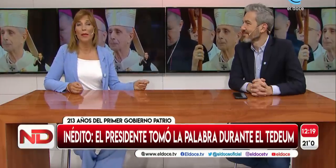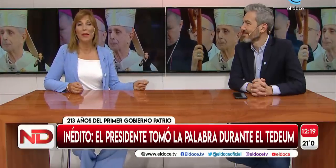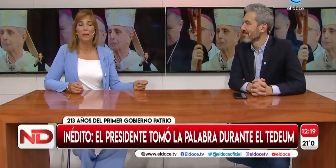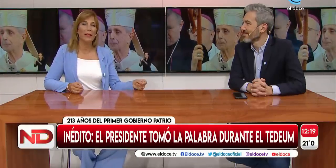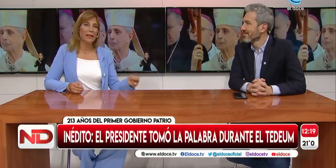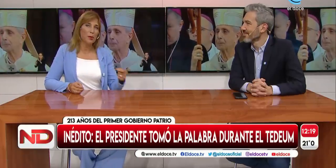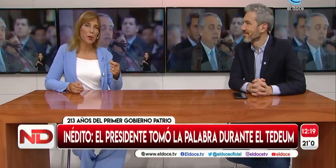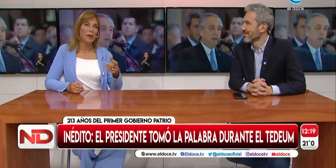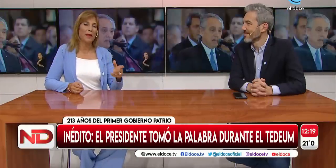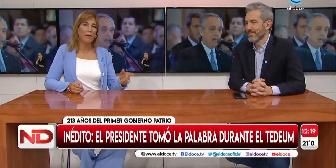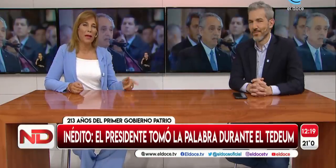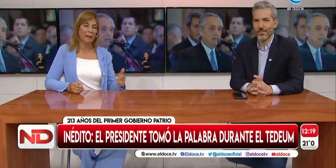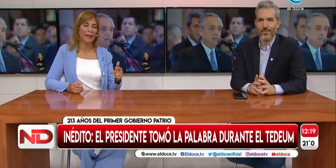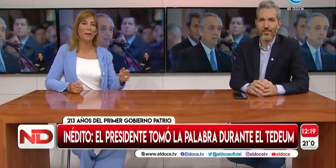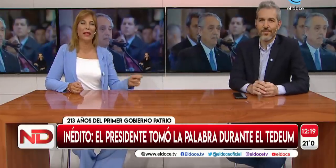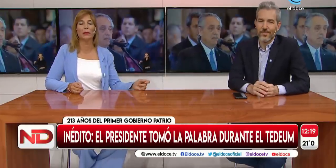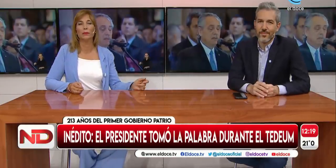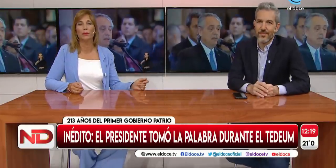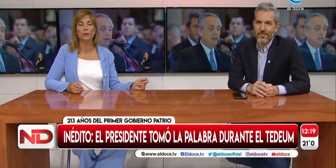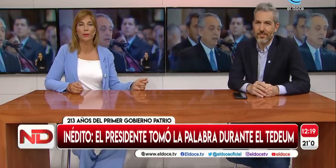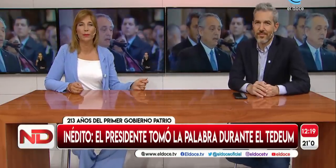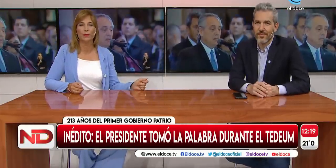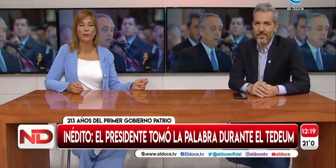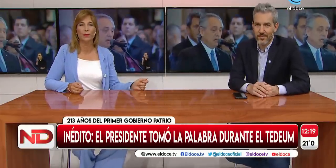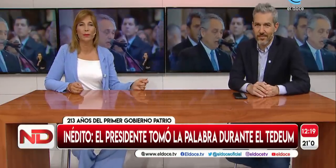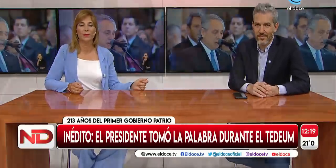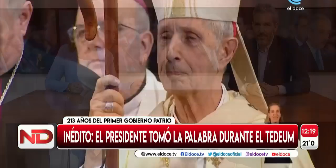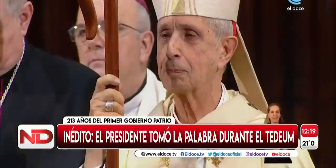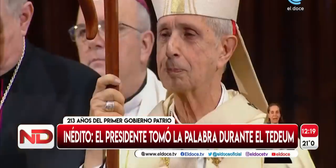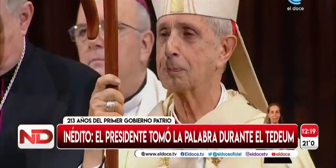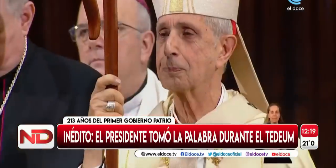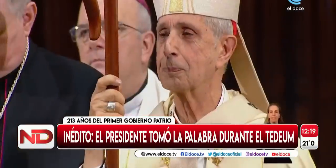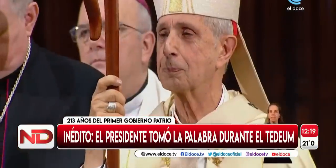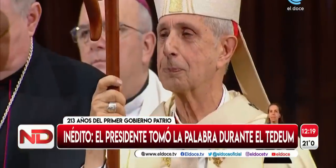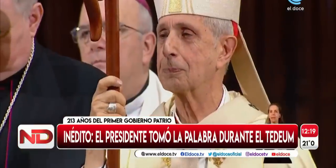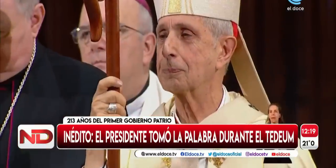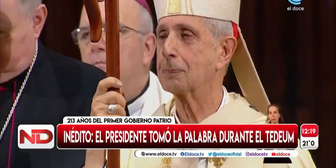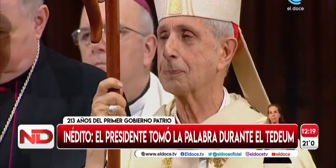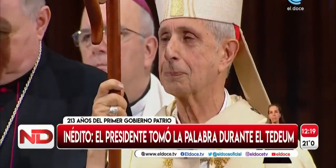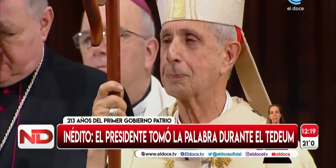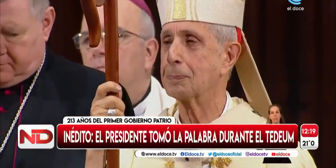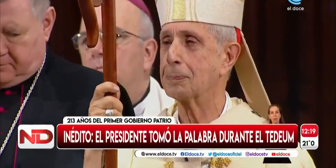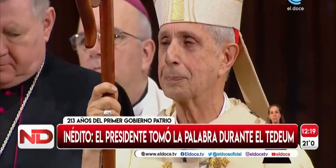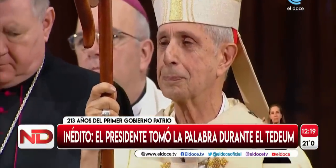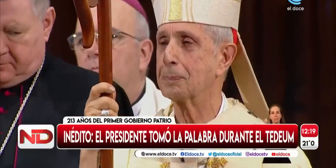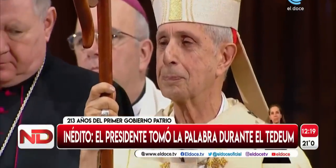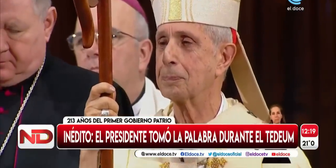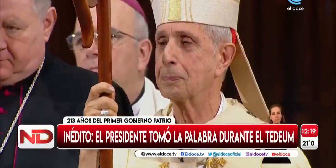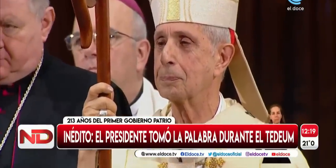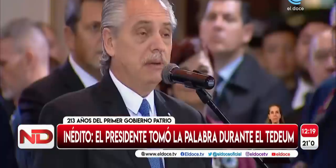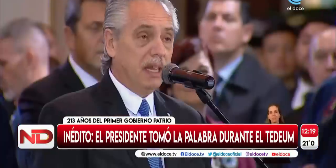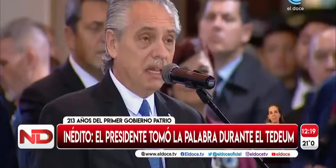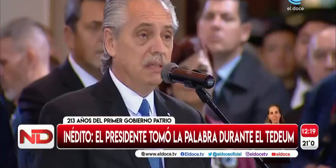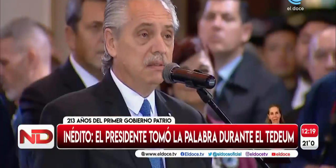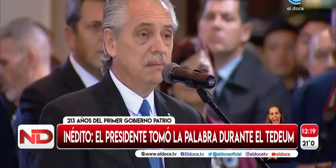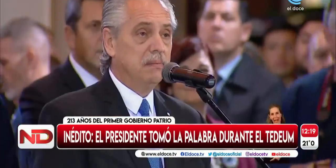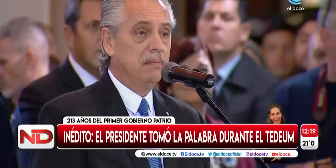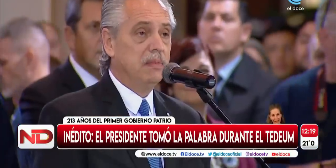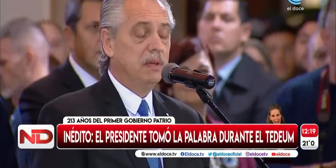agradeció precisamente esta posibilidad de hablar de esta manera. Quiero poner en valor sus palabras, de